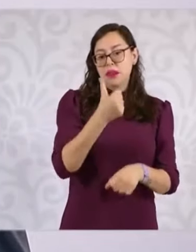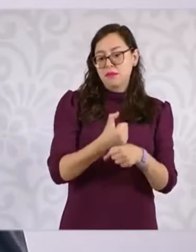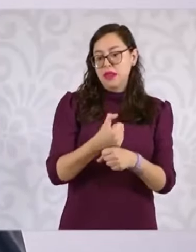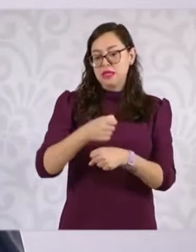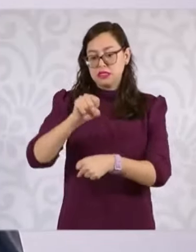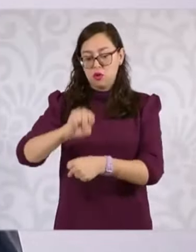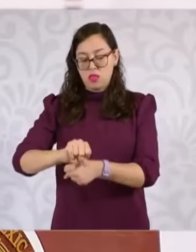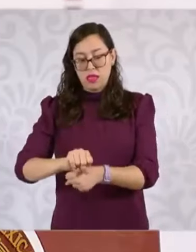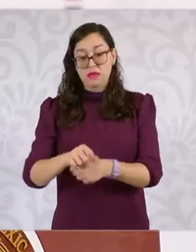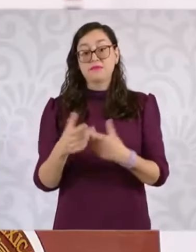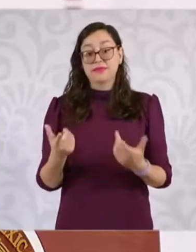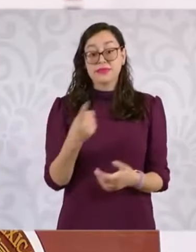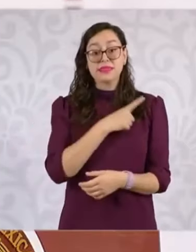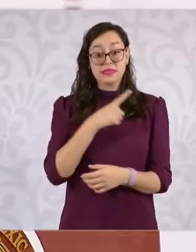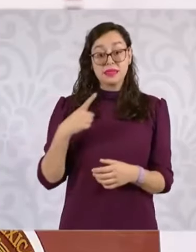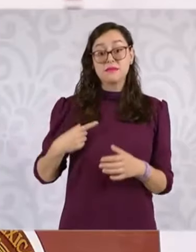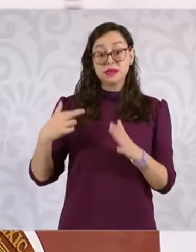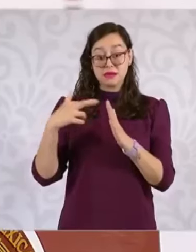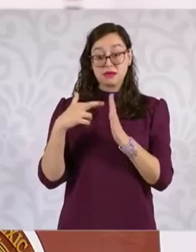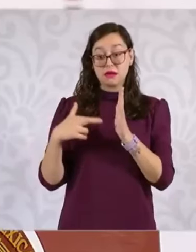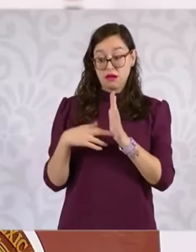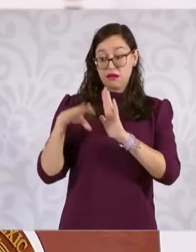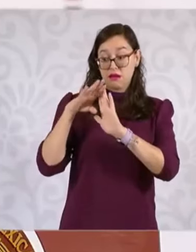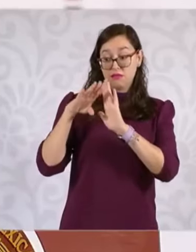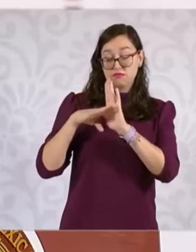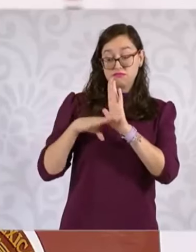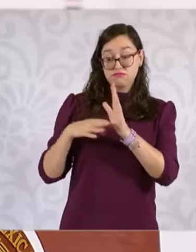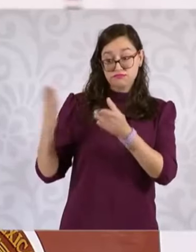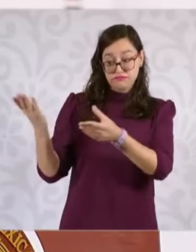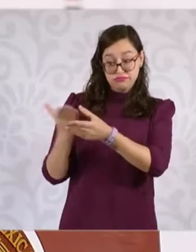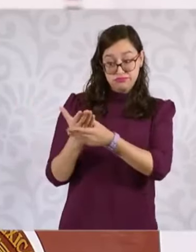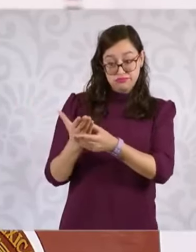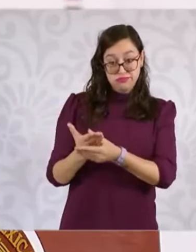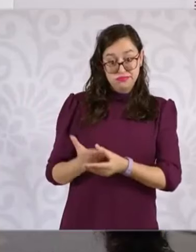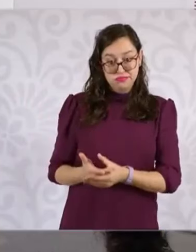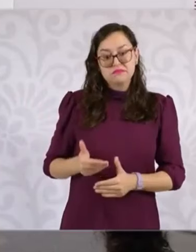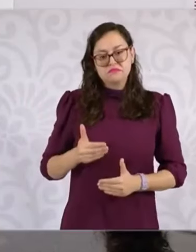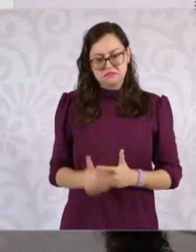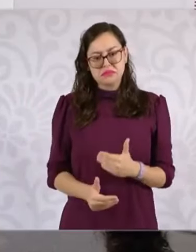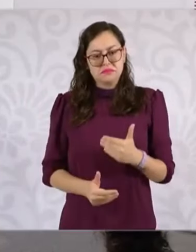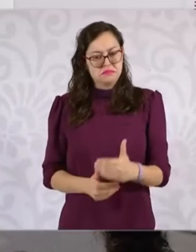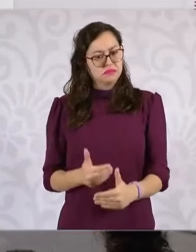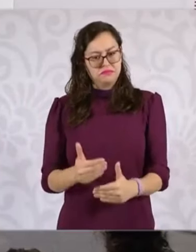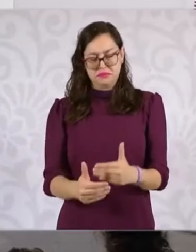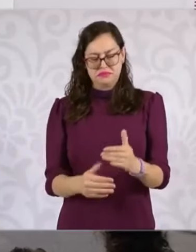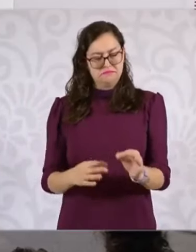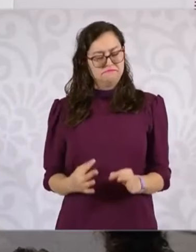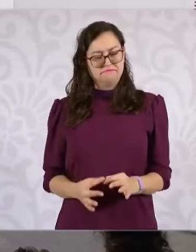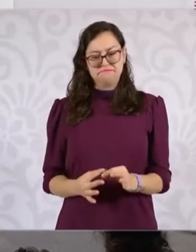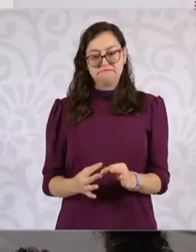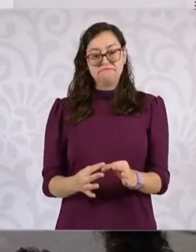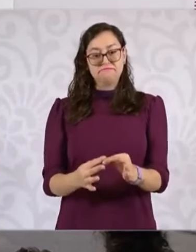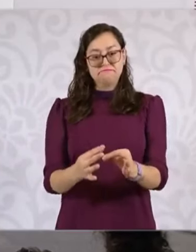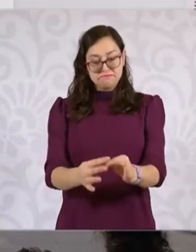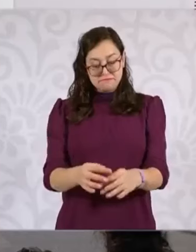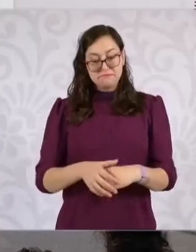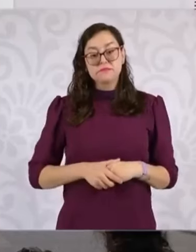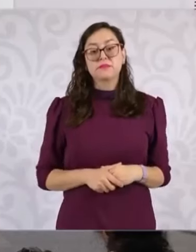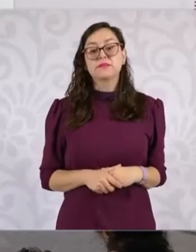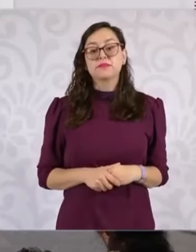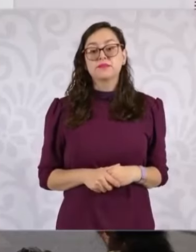requisitos, vamos conforme a lo planeado. Bueno, y tal como se comprometió